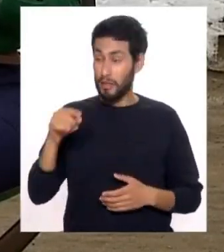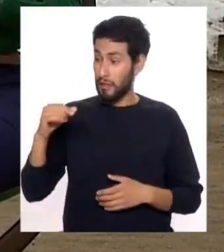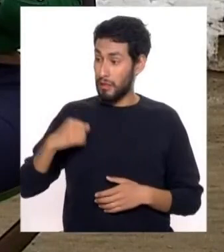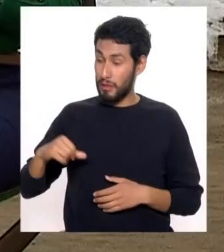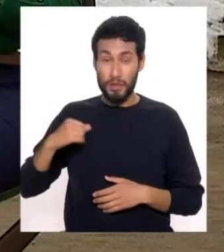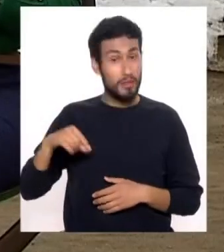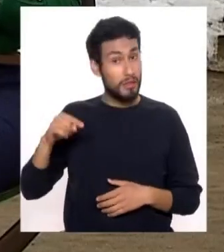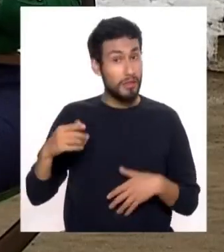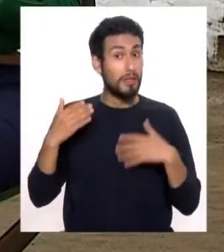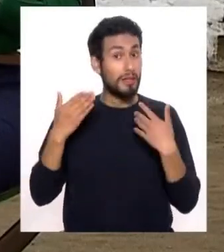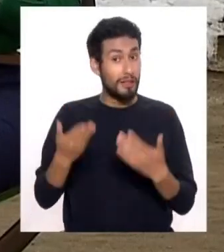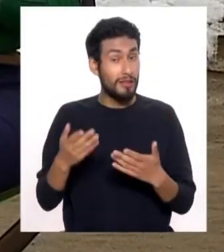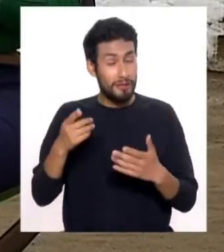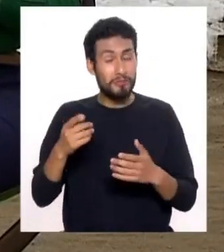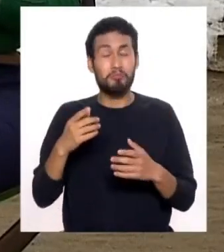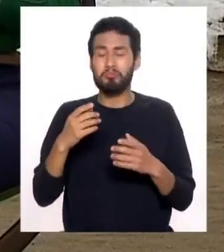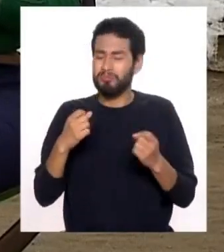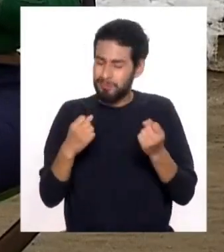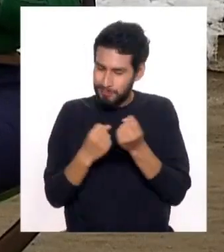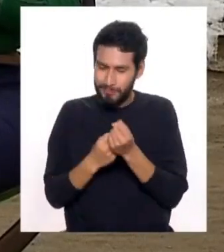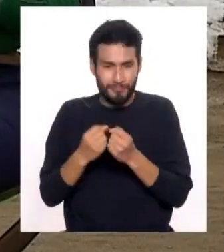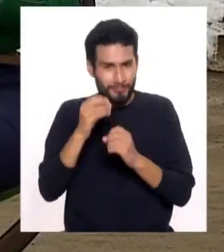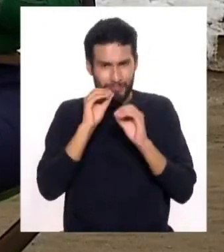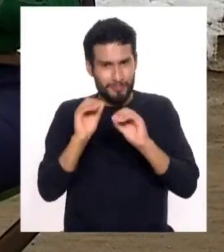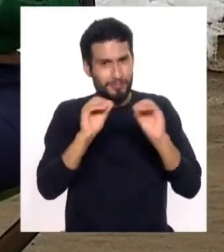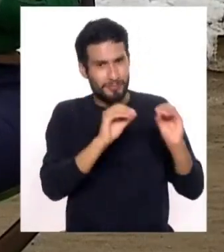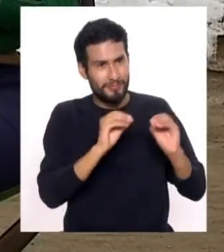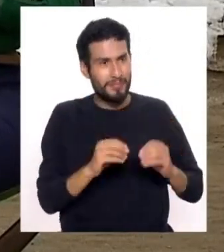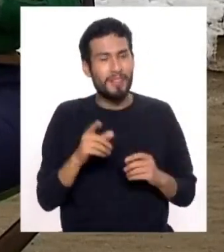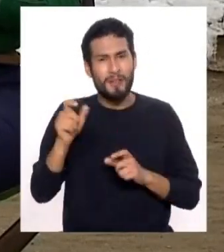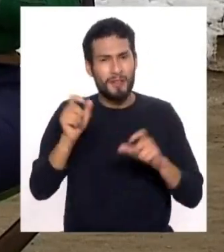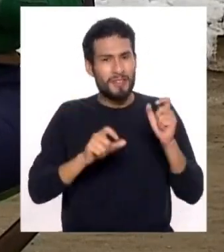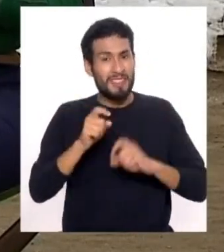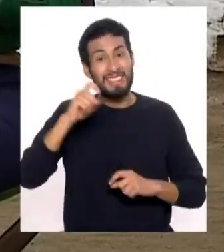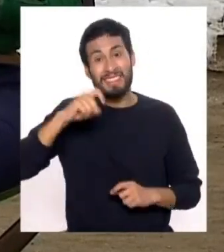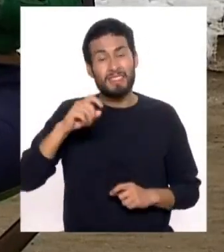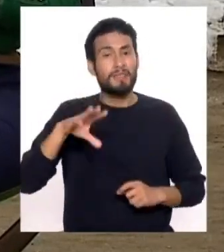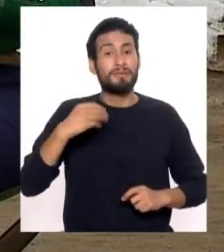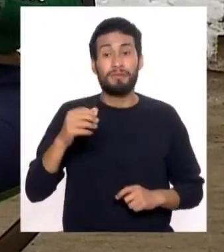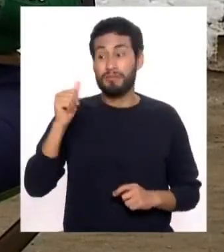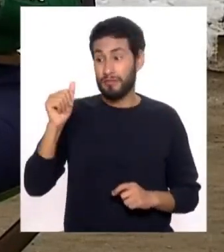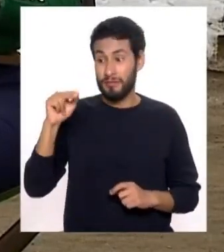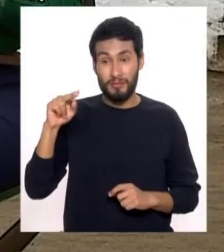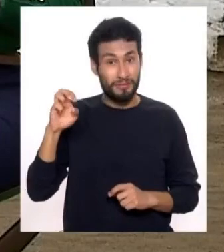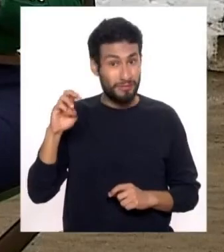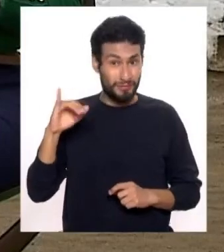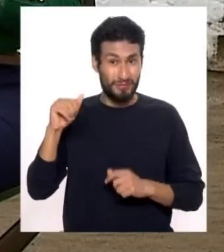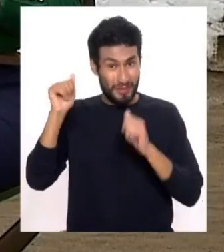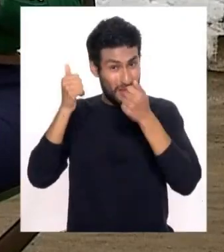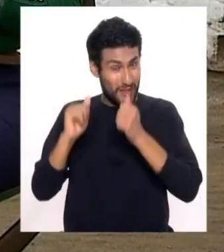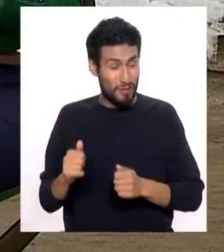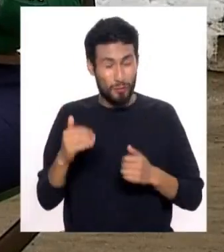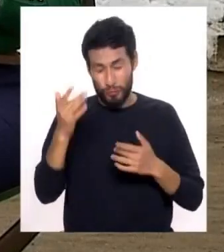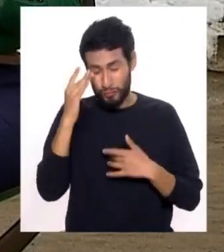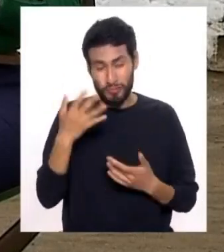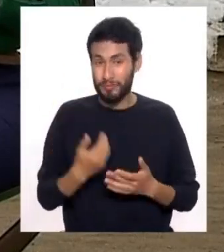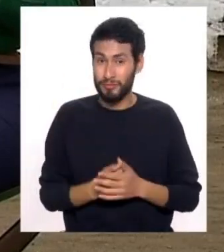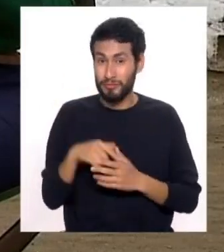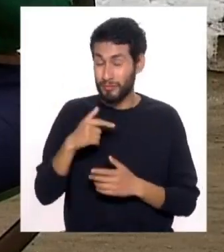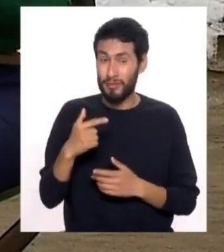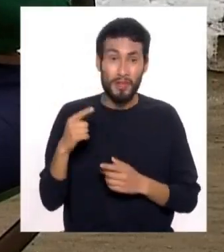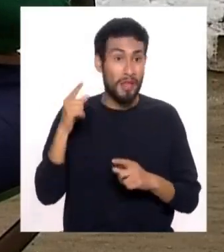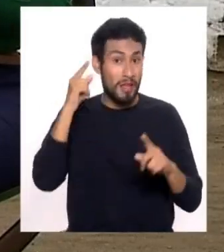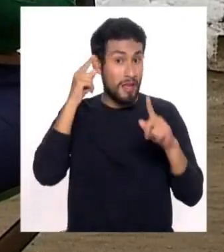municipalidad adopte este rol de soporte alimentario a una población que lo necesita, porque la anemia realmente es un flagelo. Así es. Si bien ya no es una